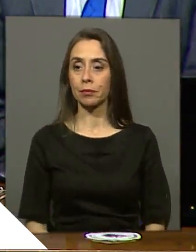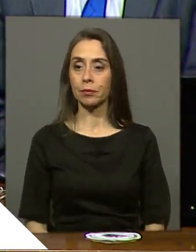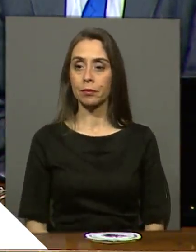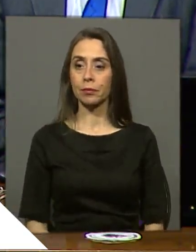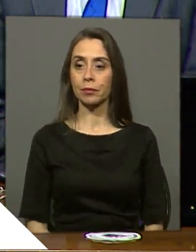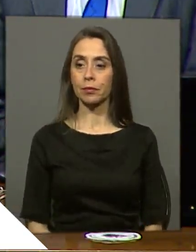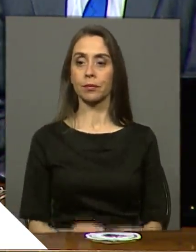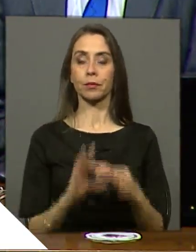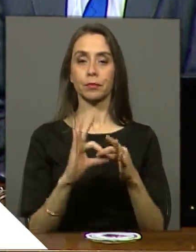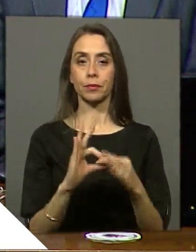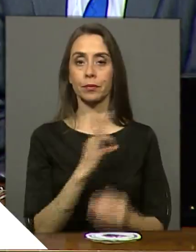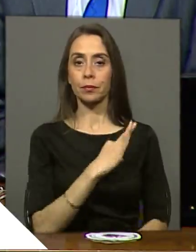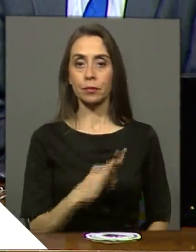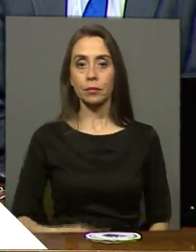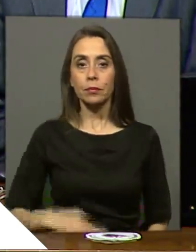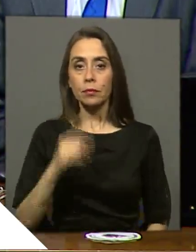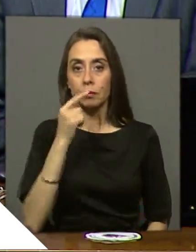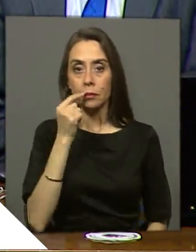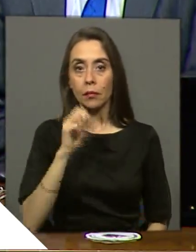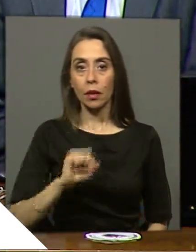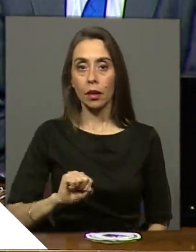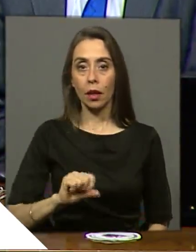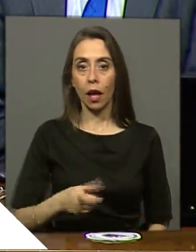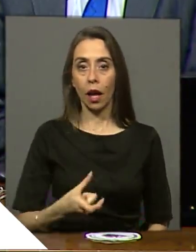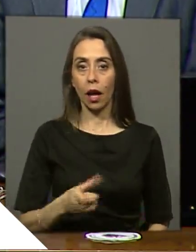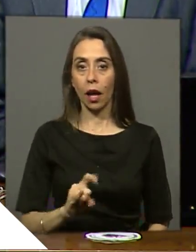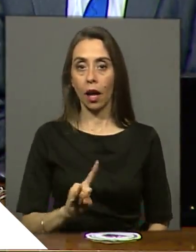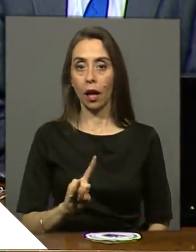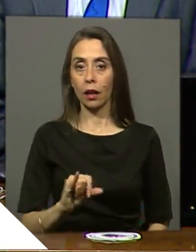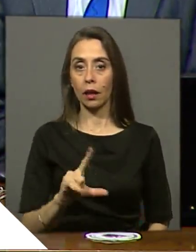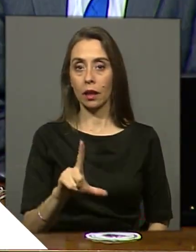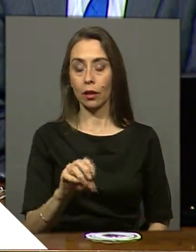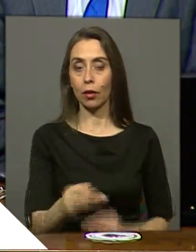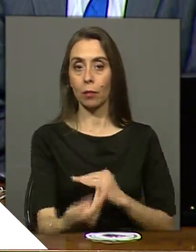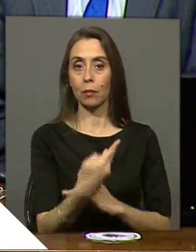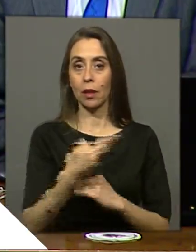Gracias diputado diputado Aguiló me había solicitado la palabra